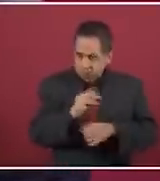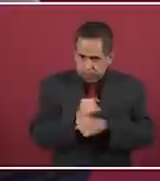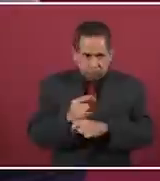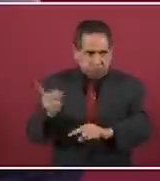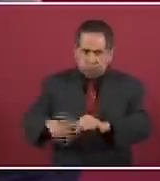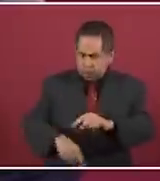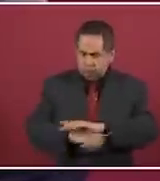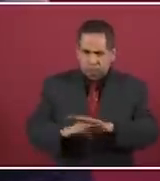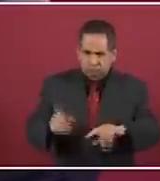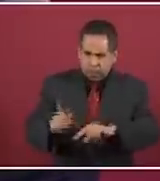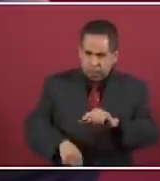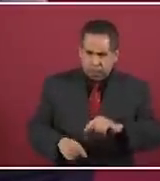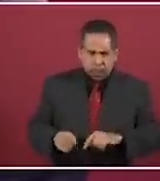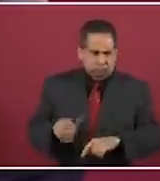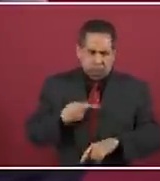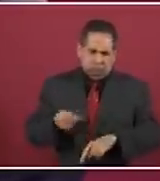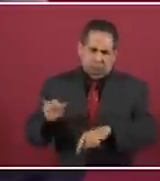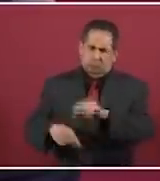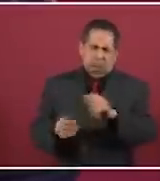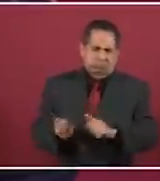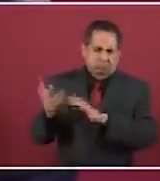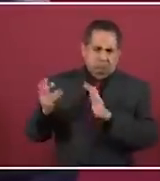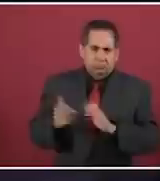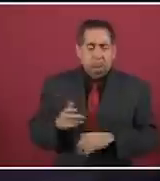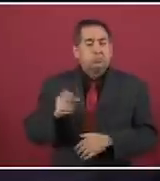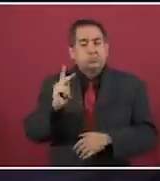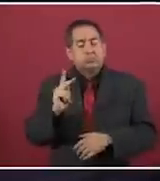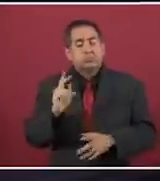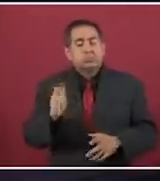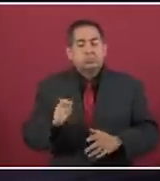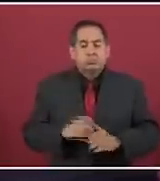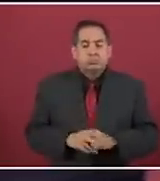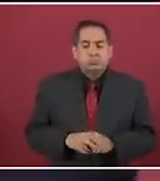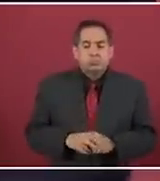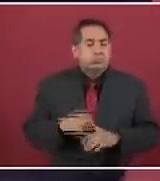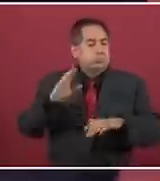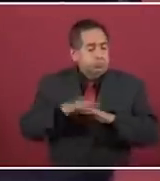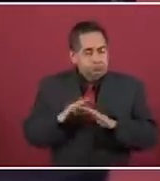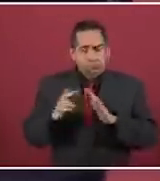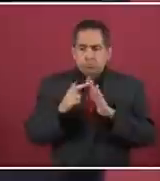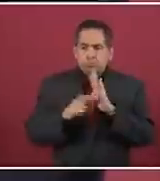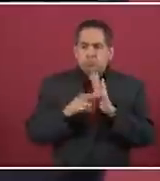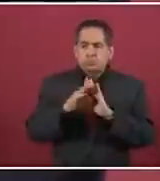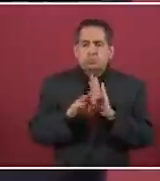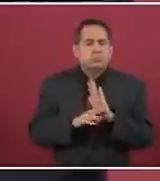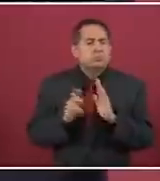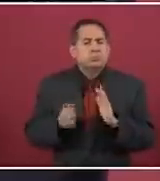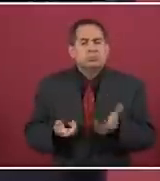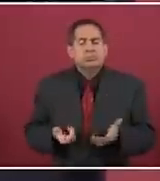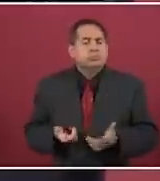quita a esas gentes. Pero además, medidas